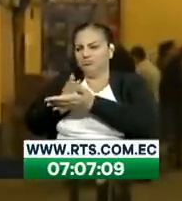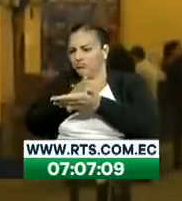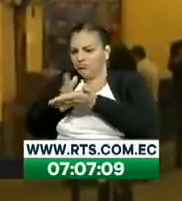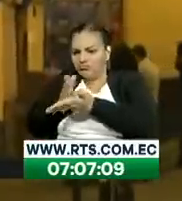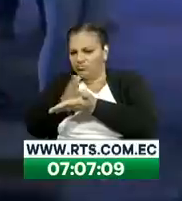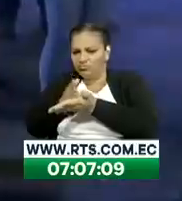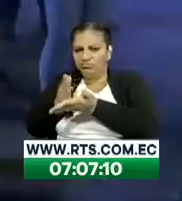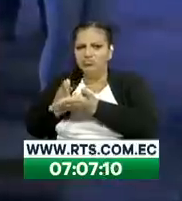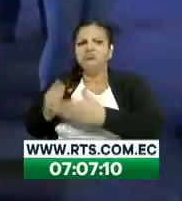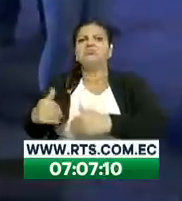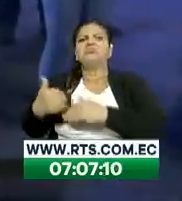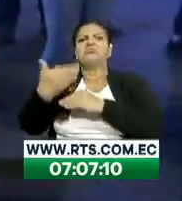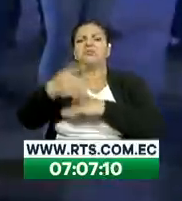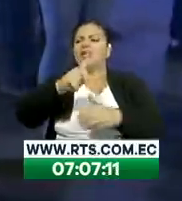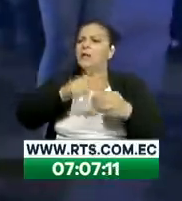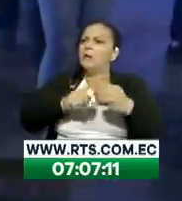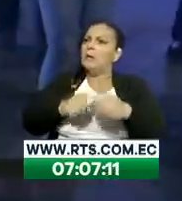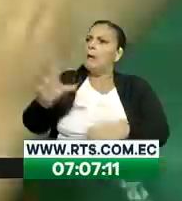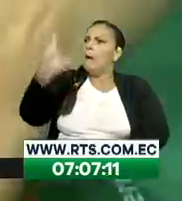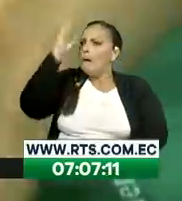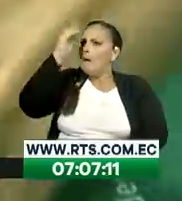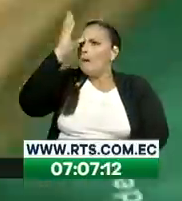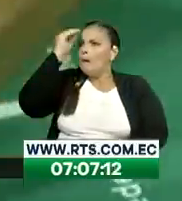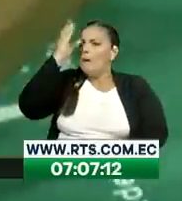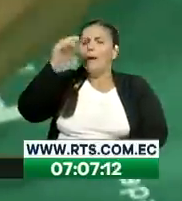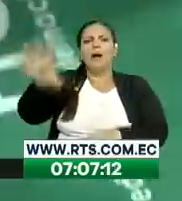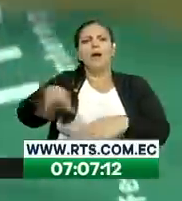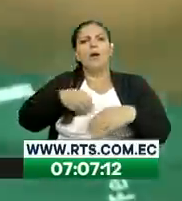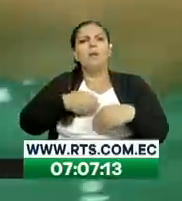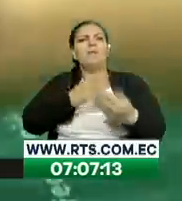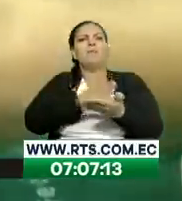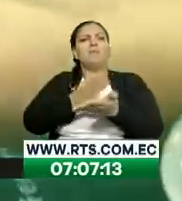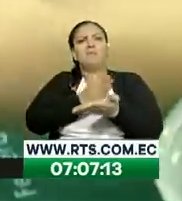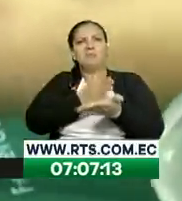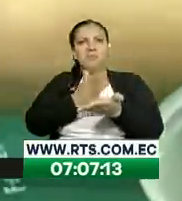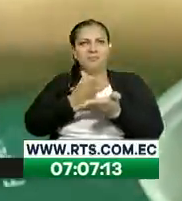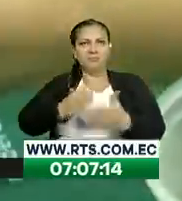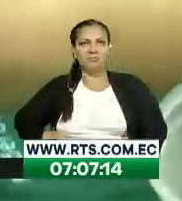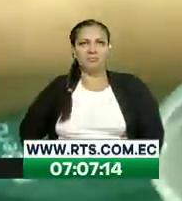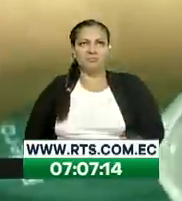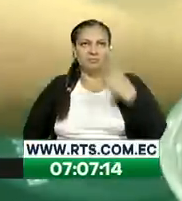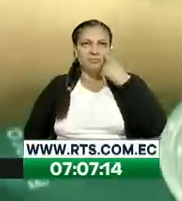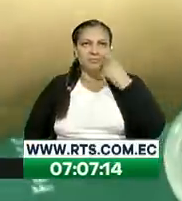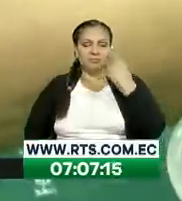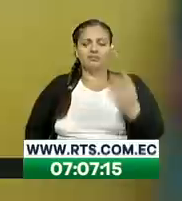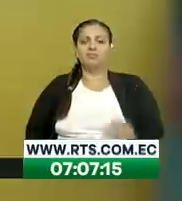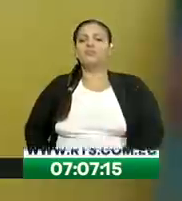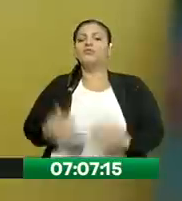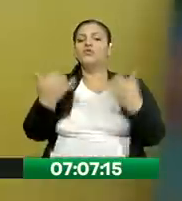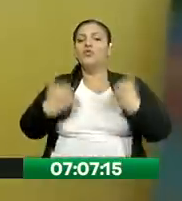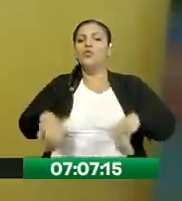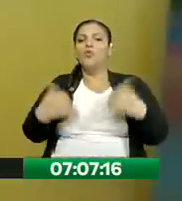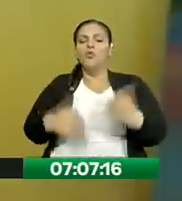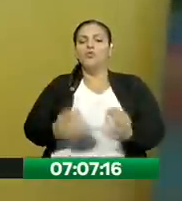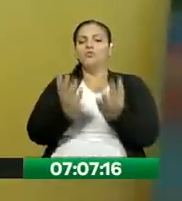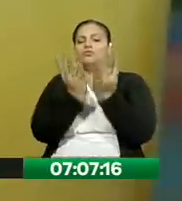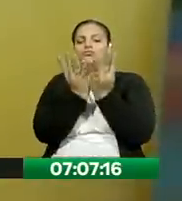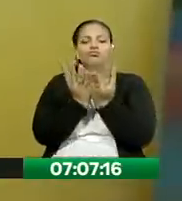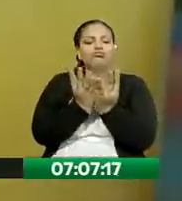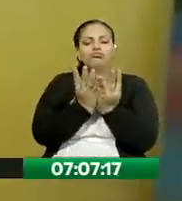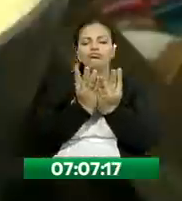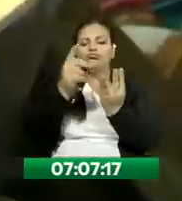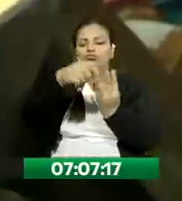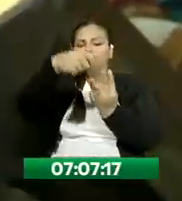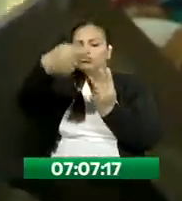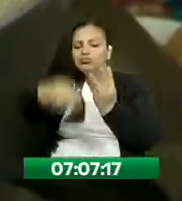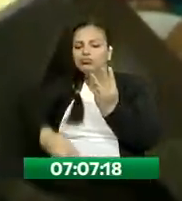en las delicias que se puede comer en Quito, a uno le dan ganas de jugar 40. Junto a este azar de naipes tenemos el canelazo y